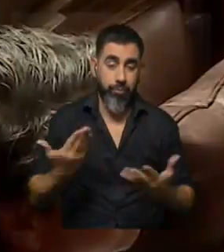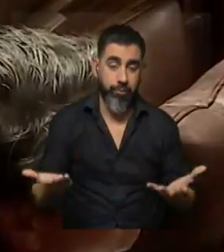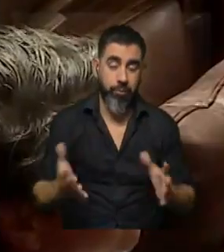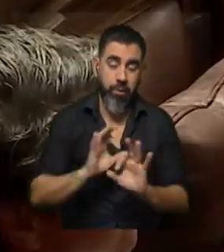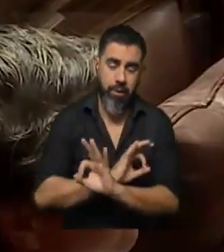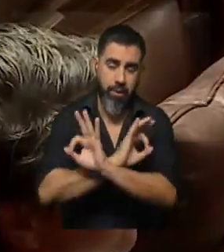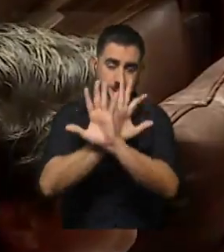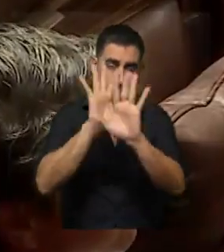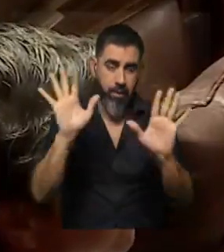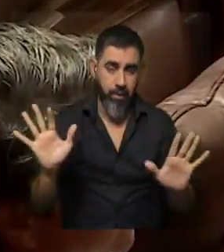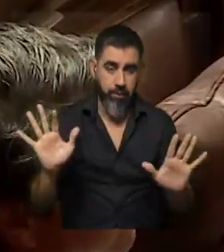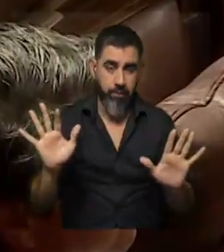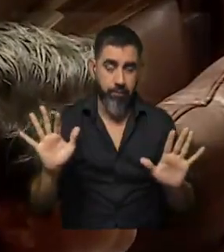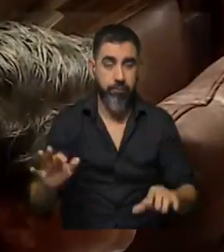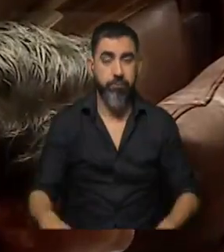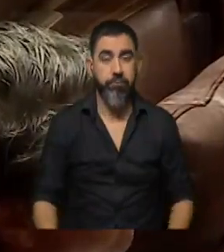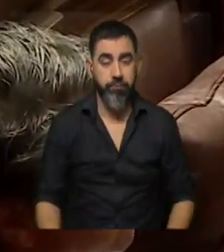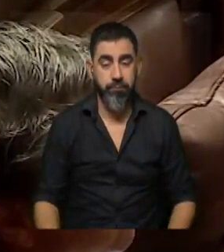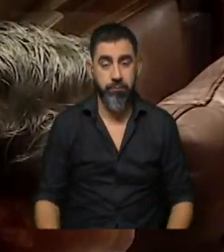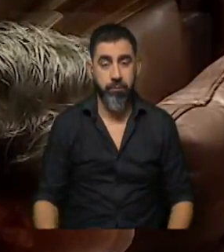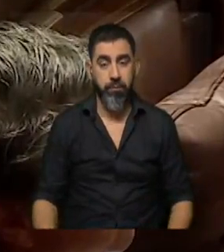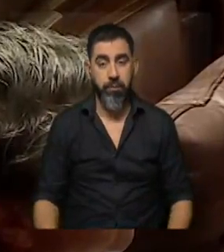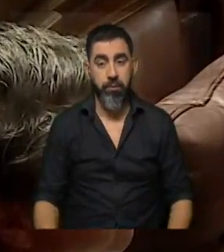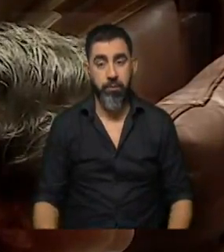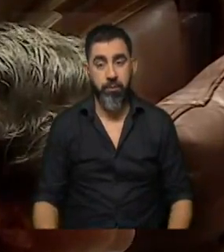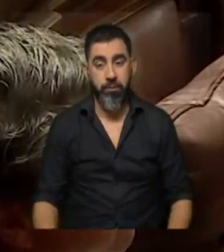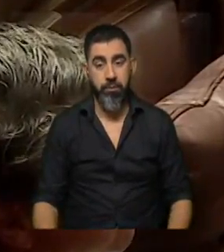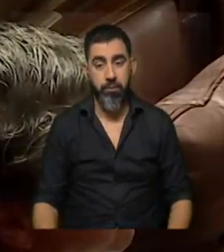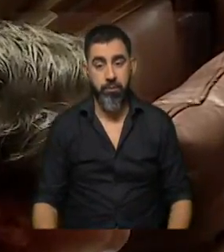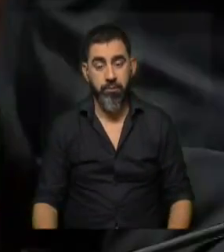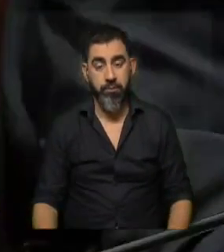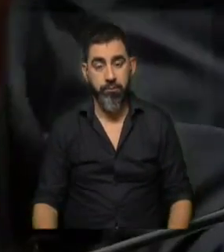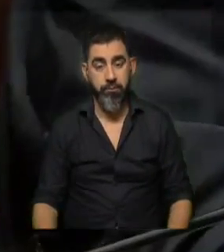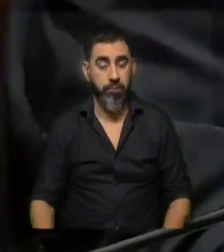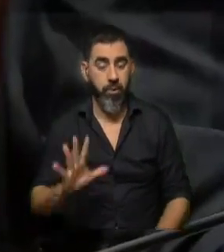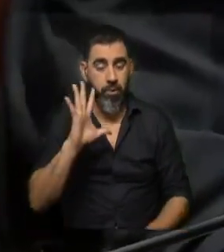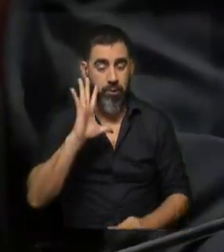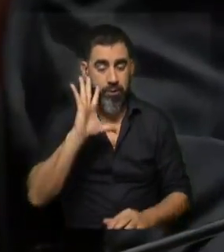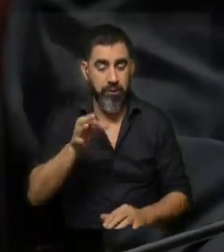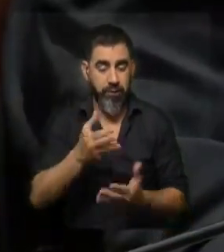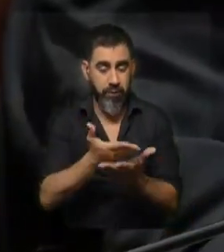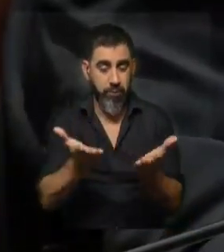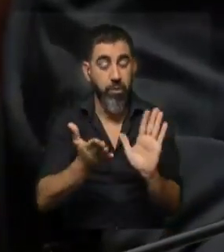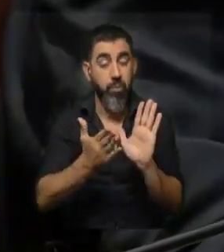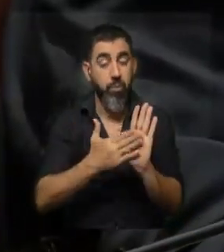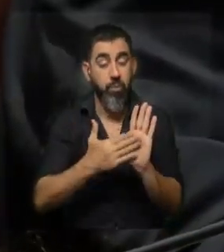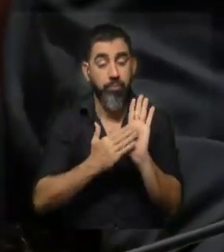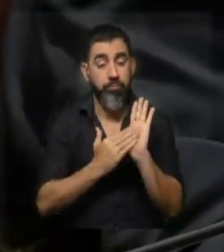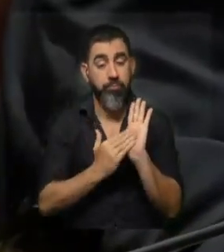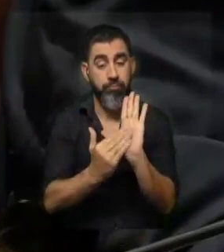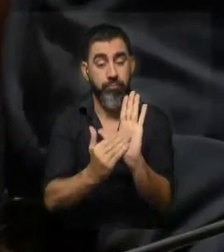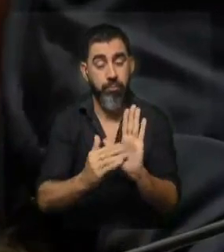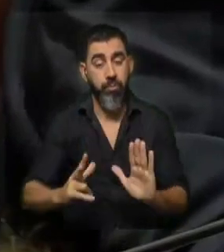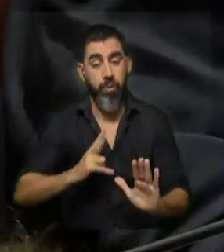claro de forma incontrastable que al momento de presentarse la iniciativa